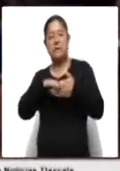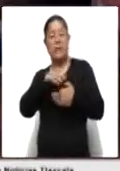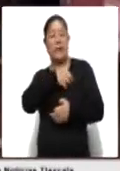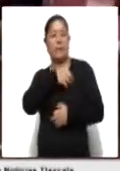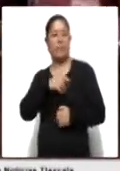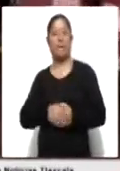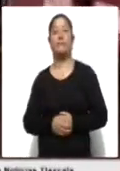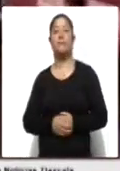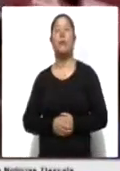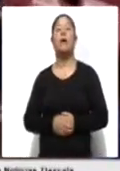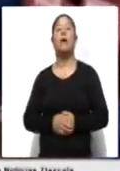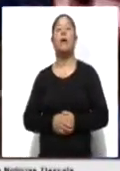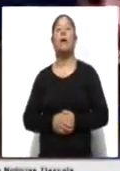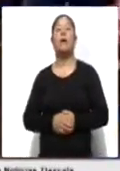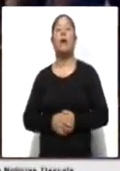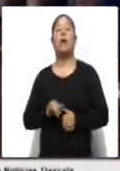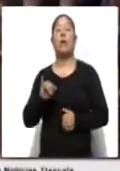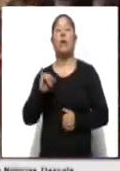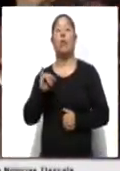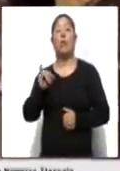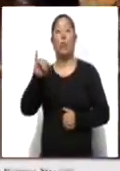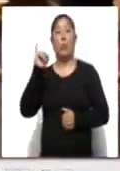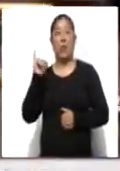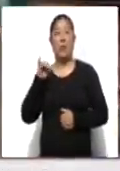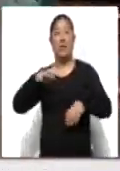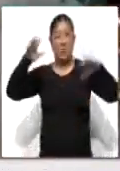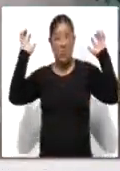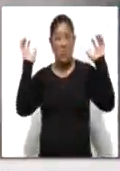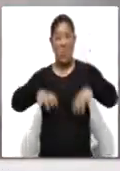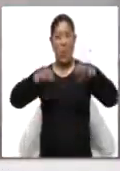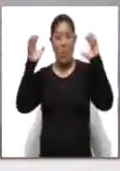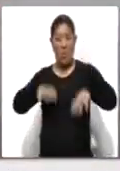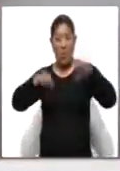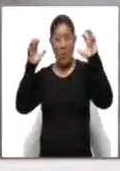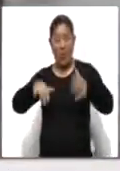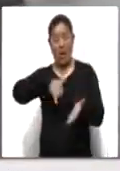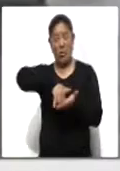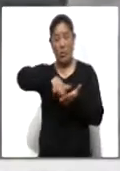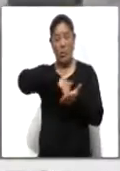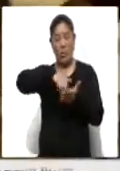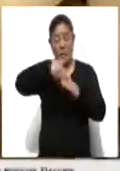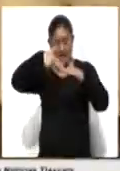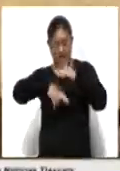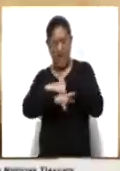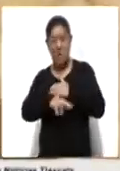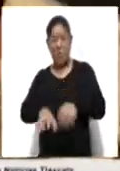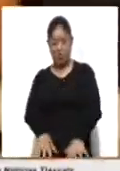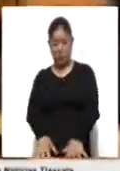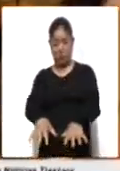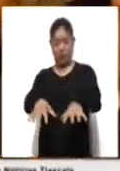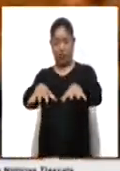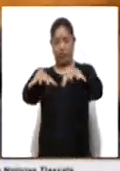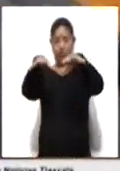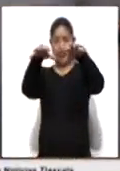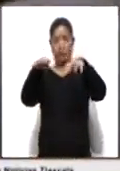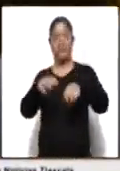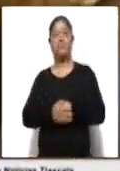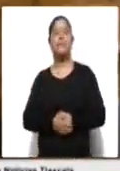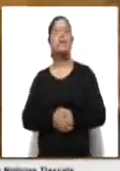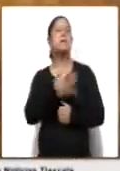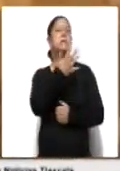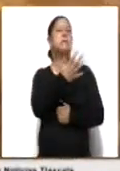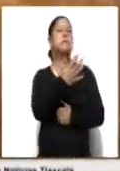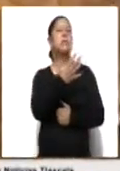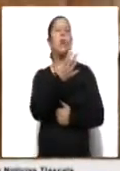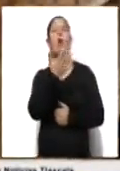de tormentas inundó el jueves varias vías y estaciones de metro de Nueva York. Durante la jornada cayeron entre 5 y